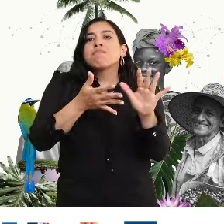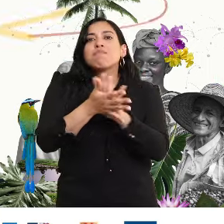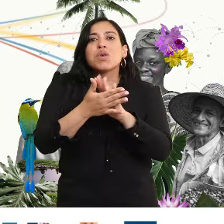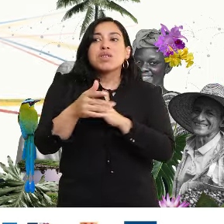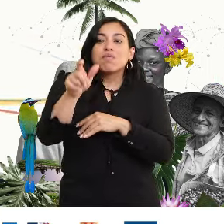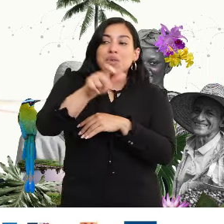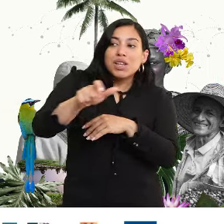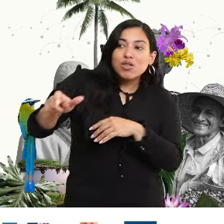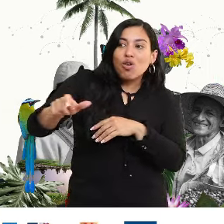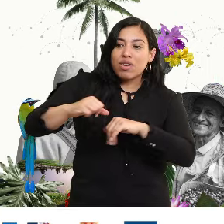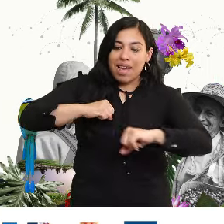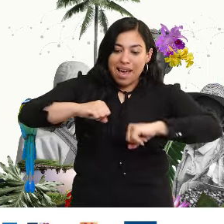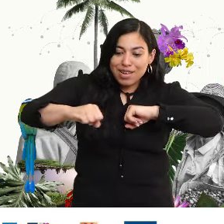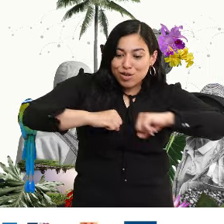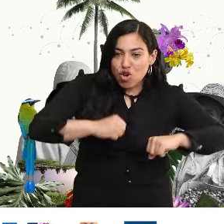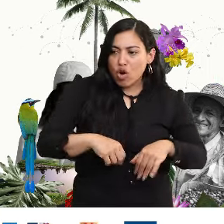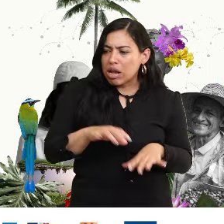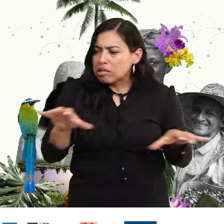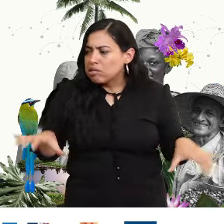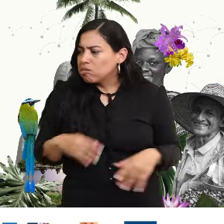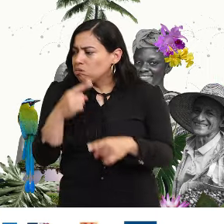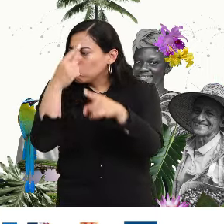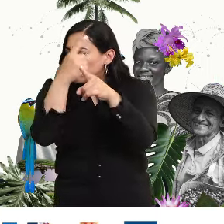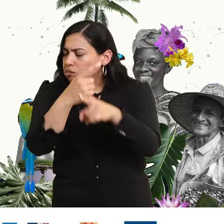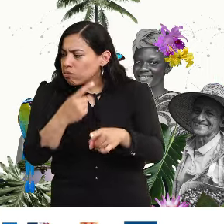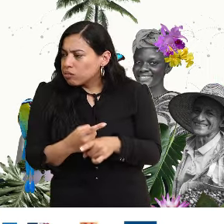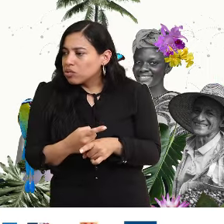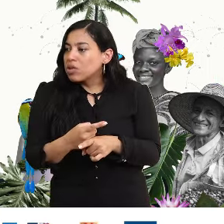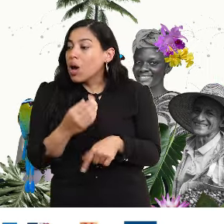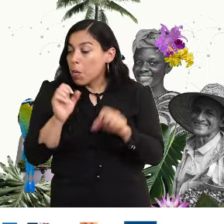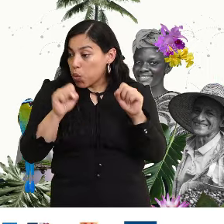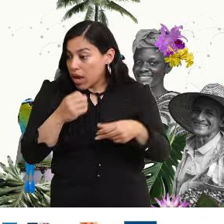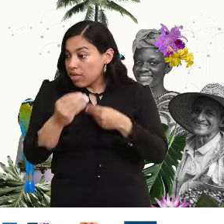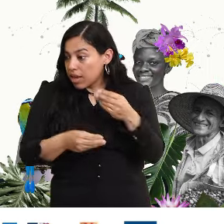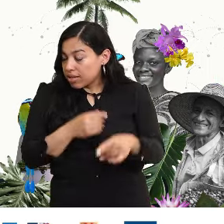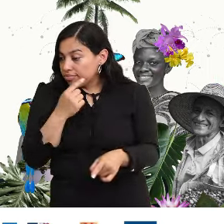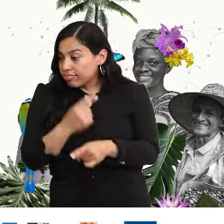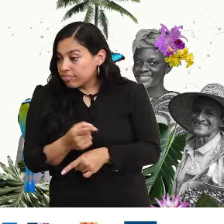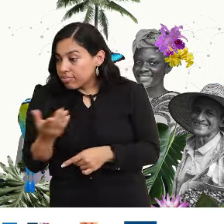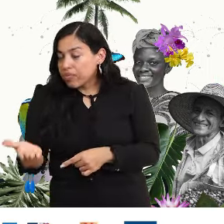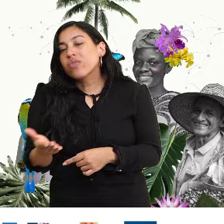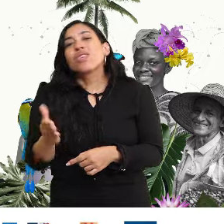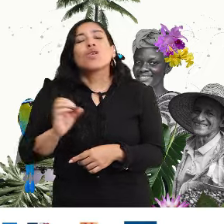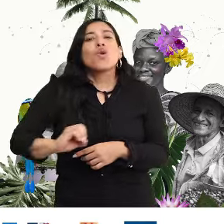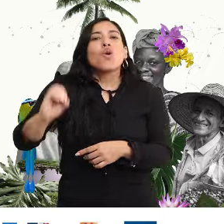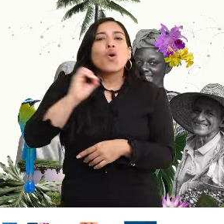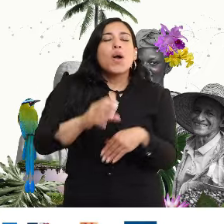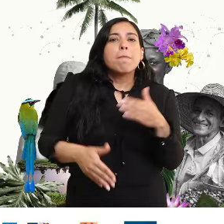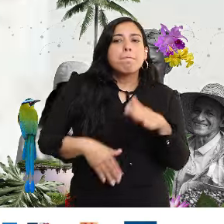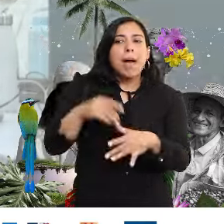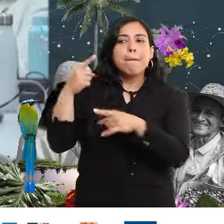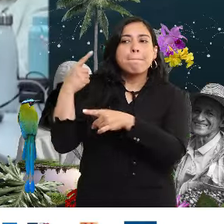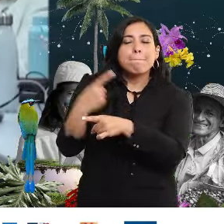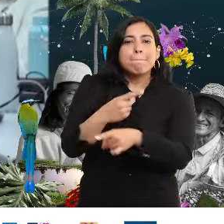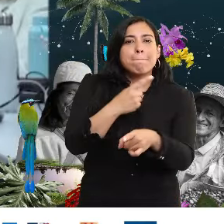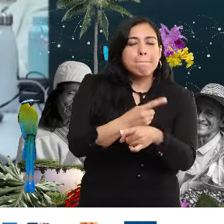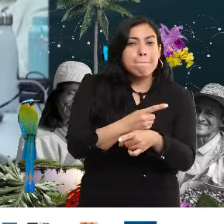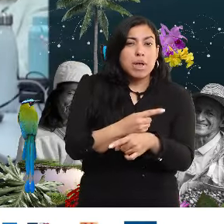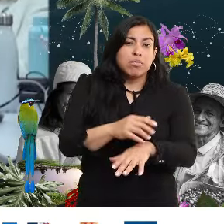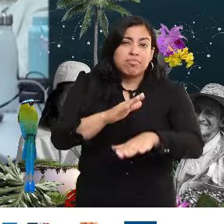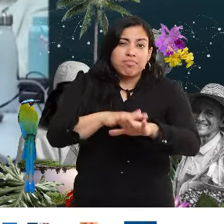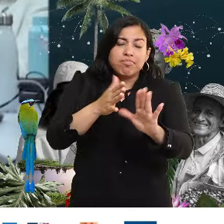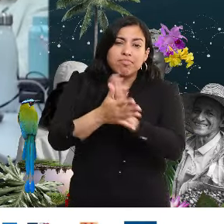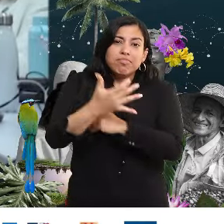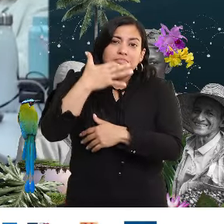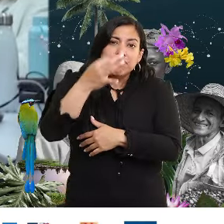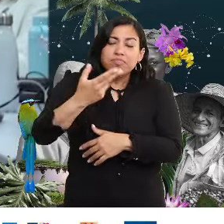hayan acciones concretas que sean realizables, que sean adicionalmente efectivas y que no